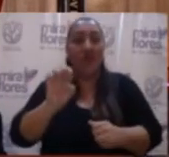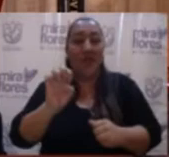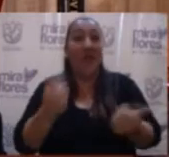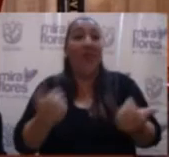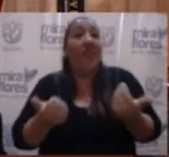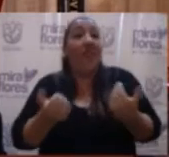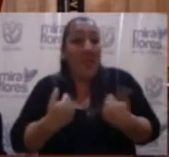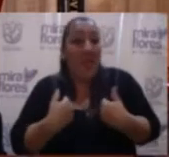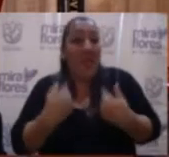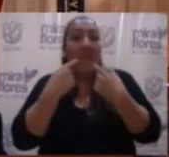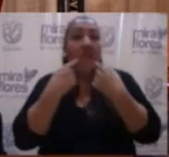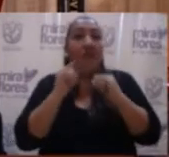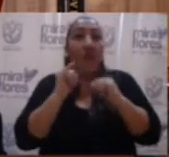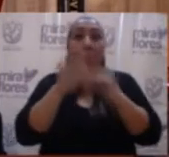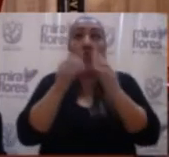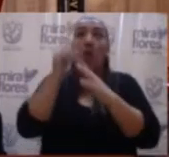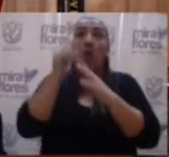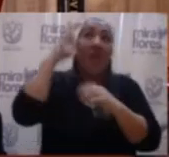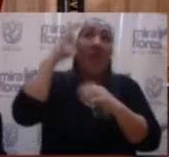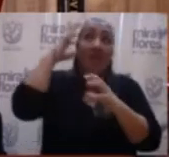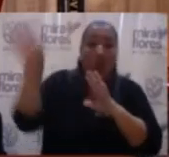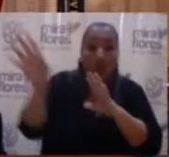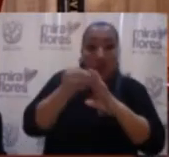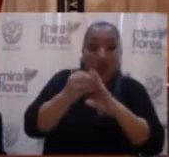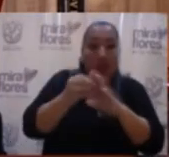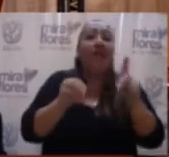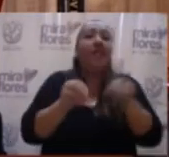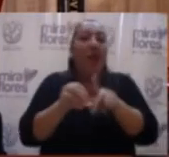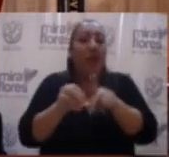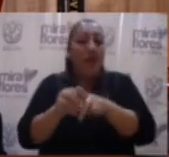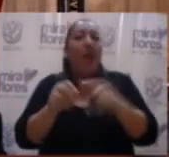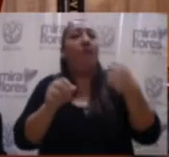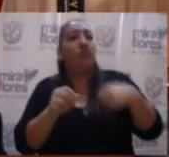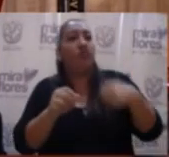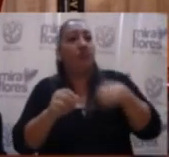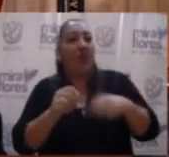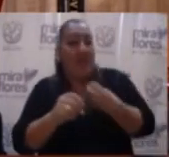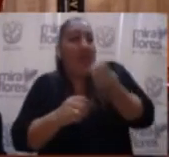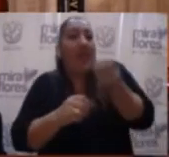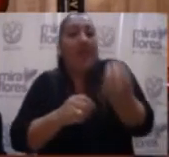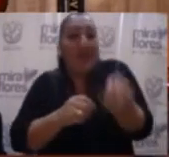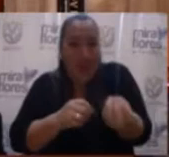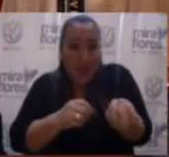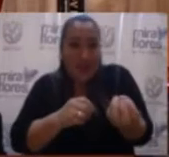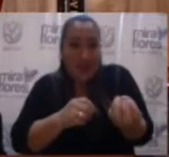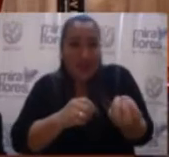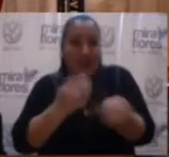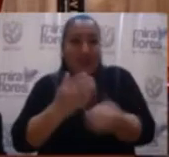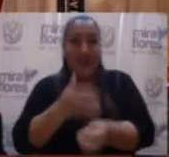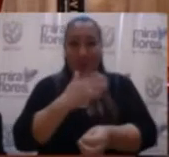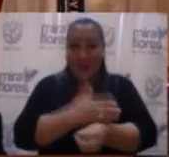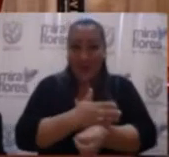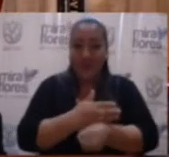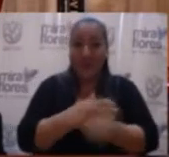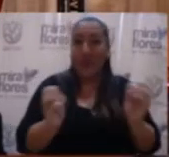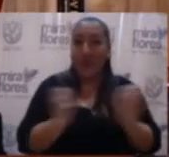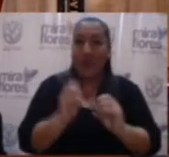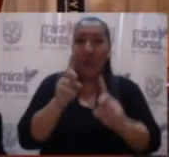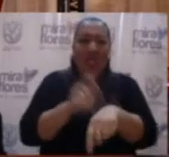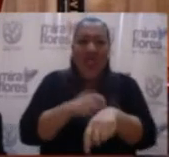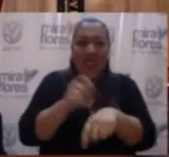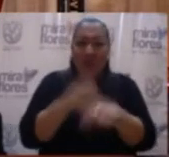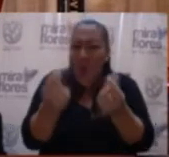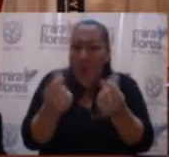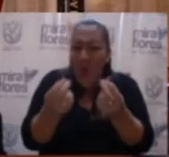tengan ellos la información de los aparatos, sino la información que la municipalidad les va a dar por adelantado o en tiempo